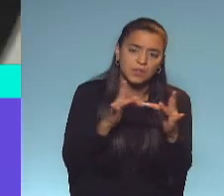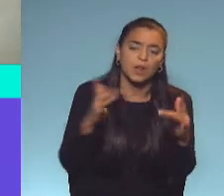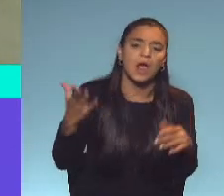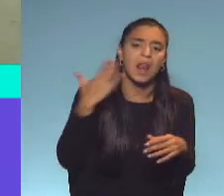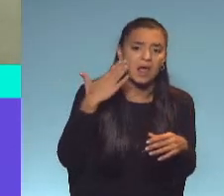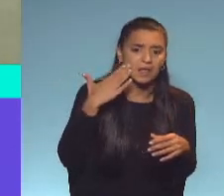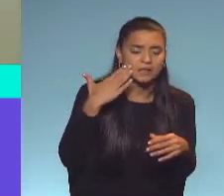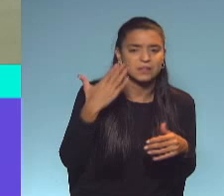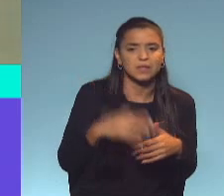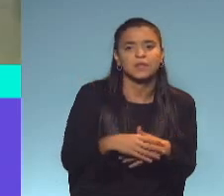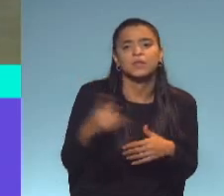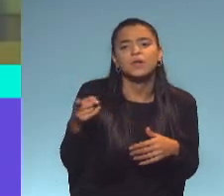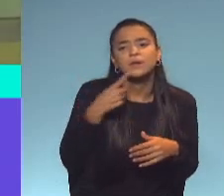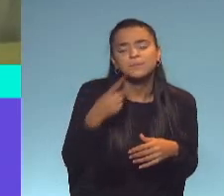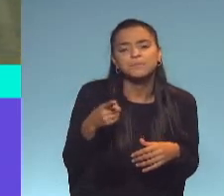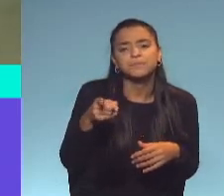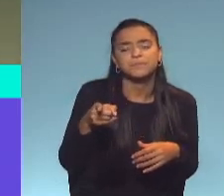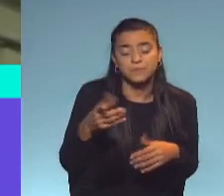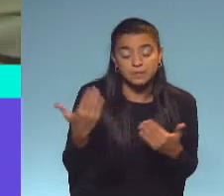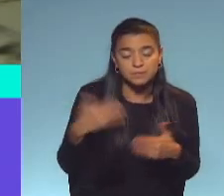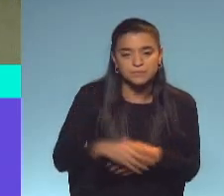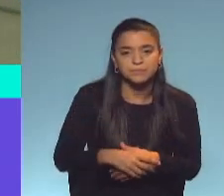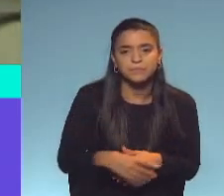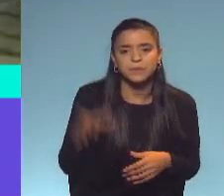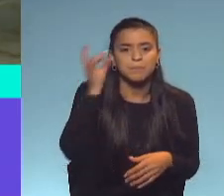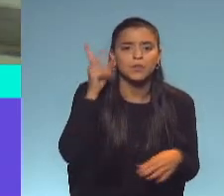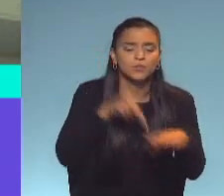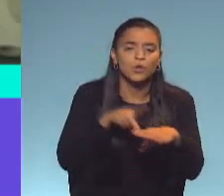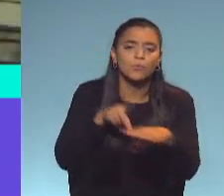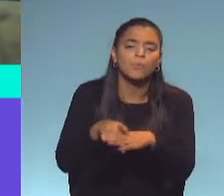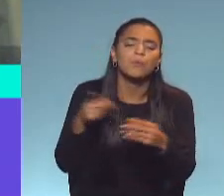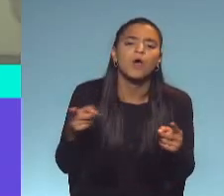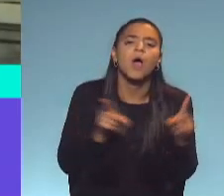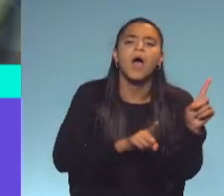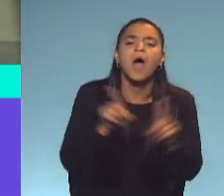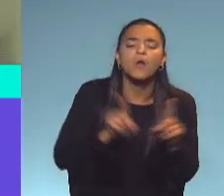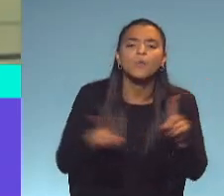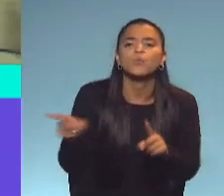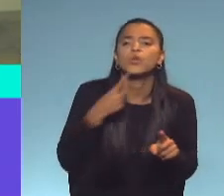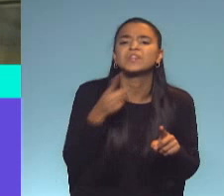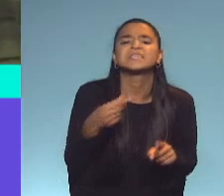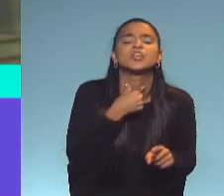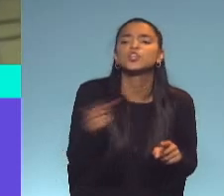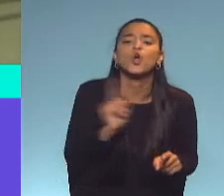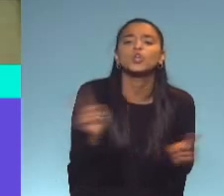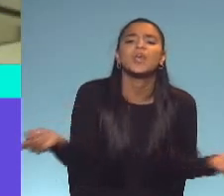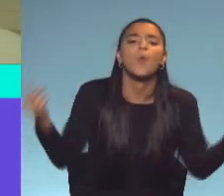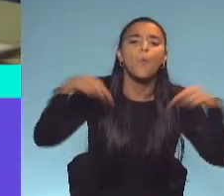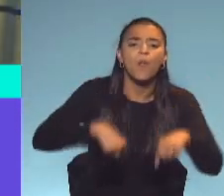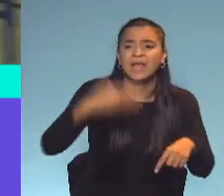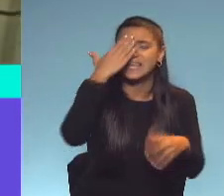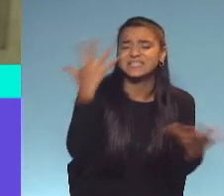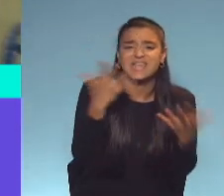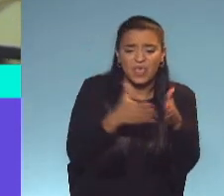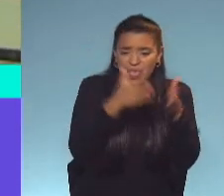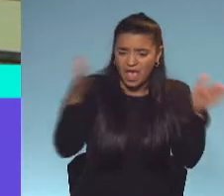tarde. ¿Y aquellos que en nuestro caso, la escuela, sí. Disculpame que te estoy interrumpiendo. Y aquellos que rechacen puntualmente la posibilidad de volver durante estos 15 días